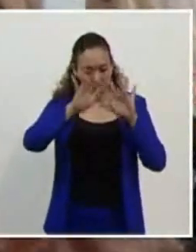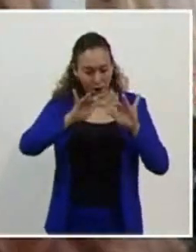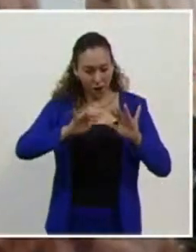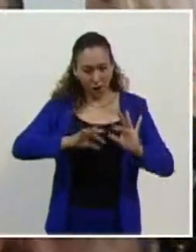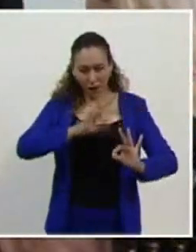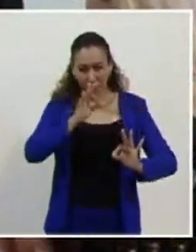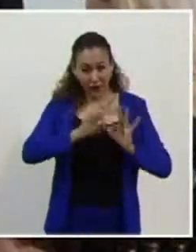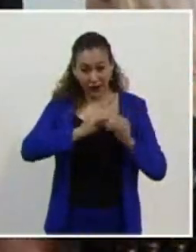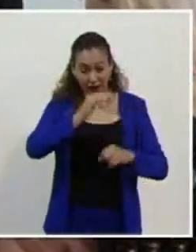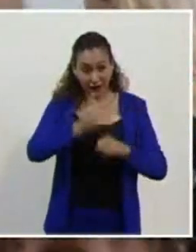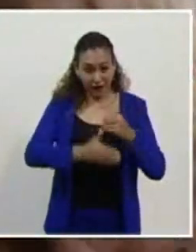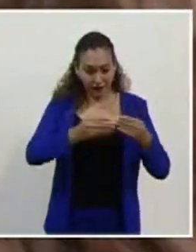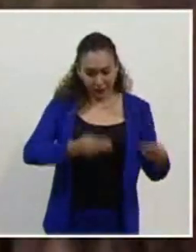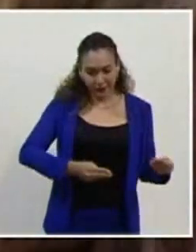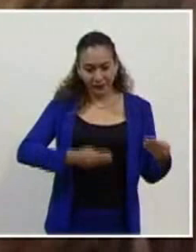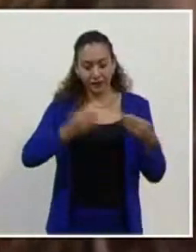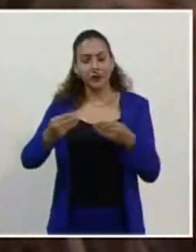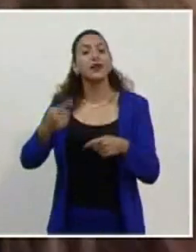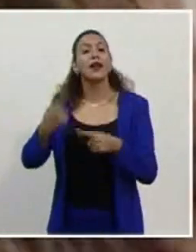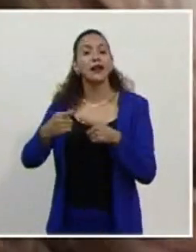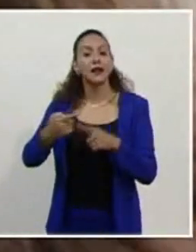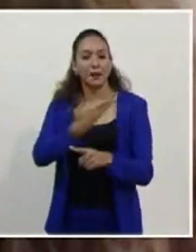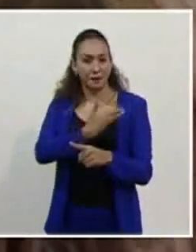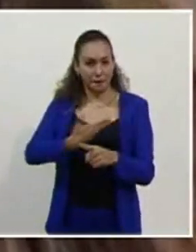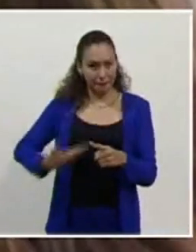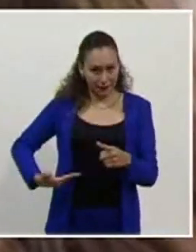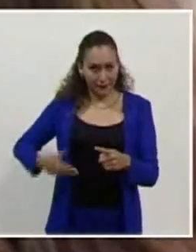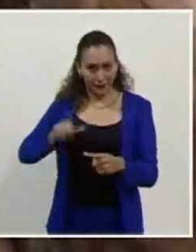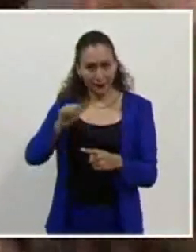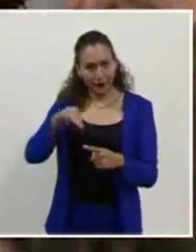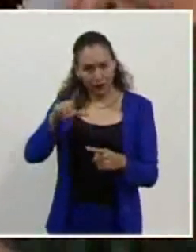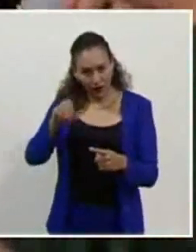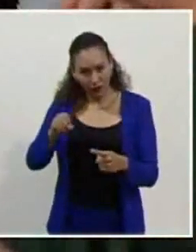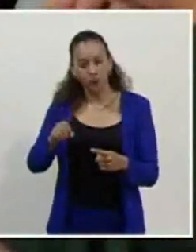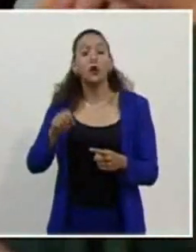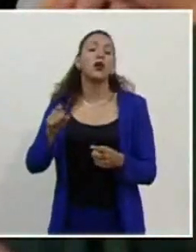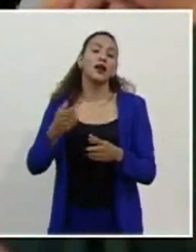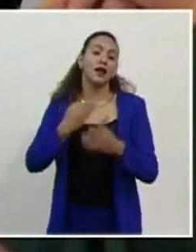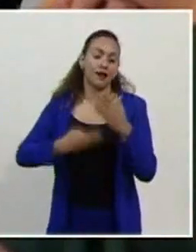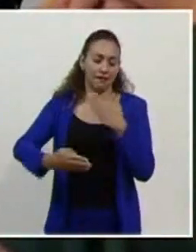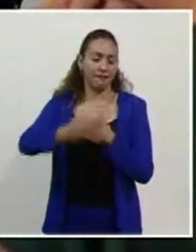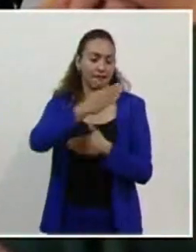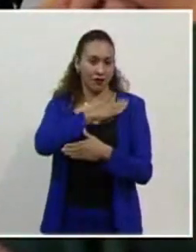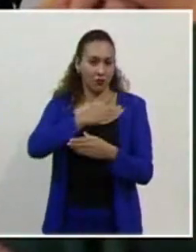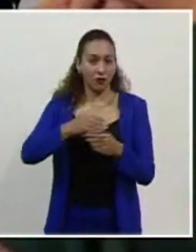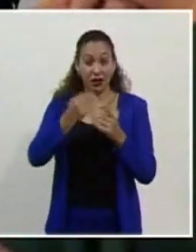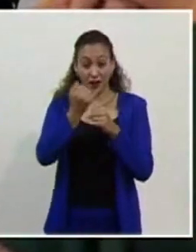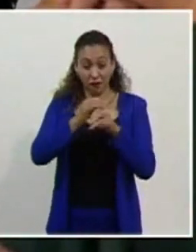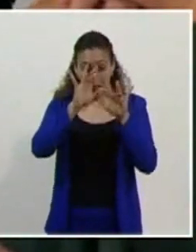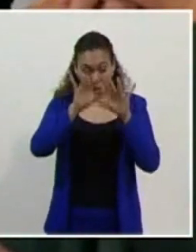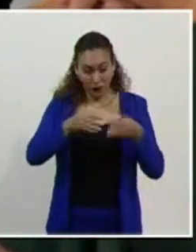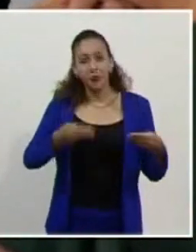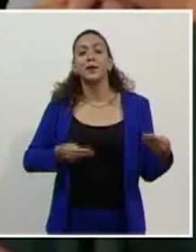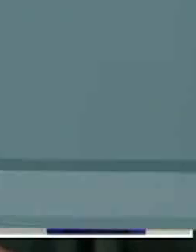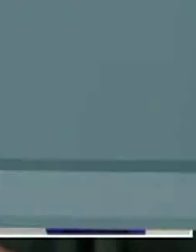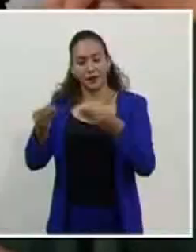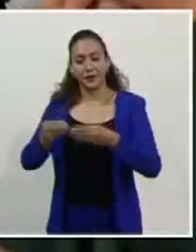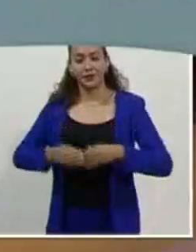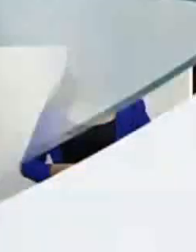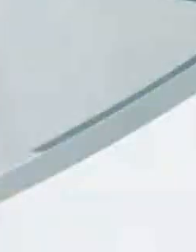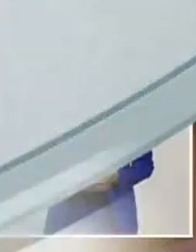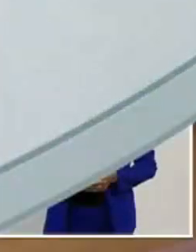actual legislatura y de la próxima, así como al presidente de la República y a la presidenta electa.